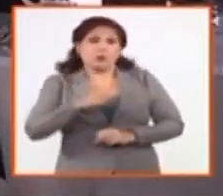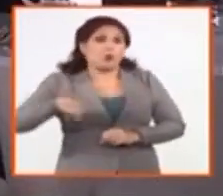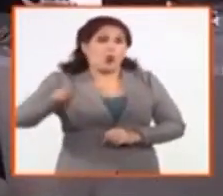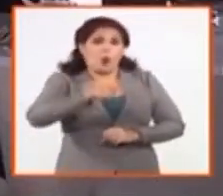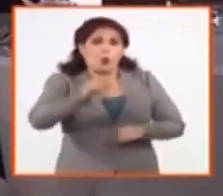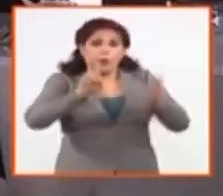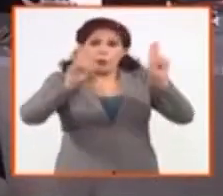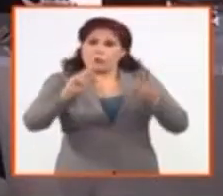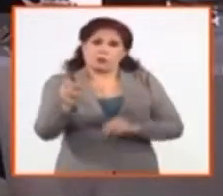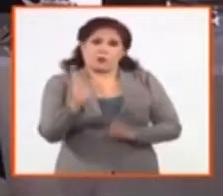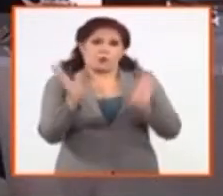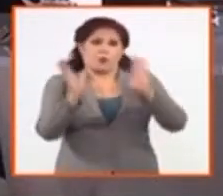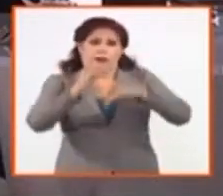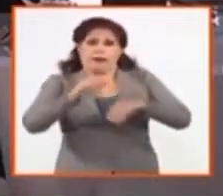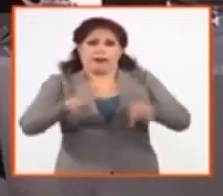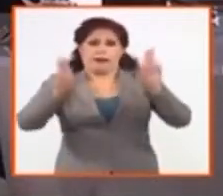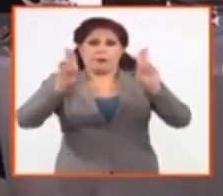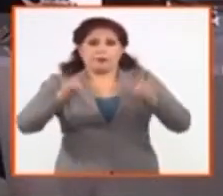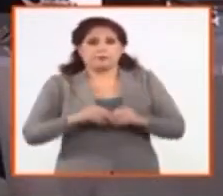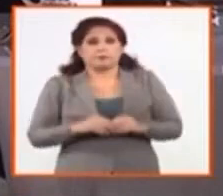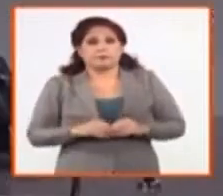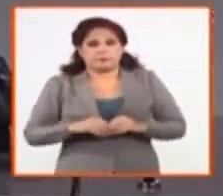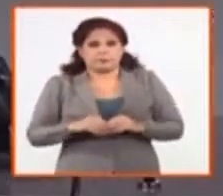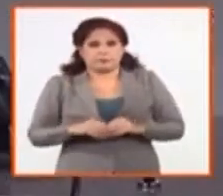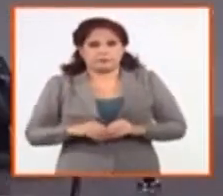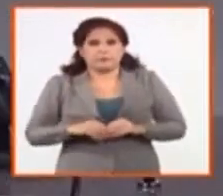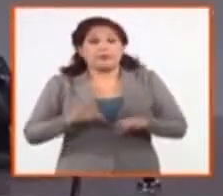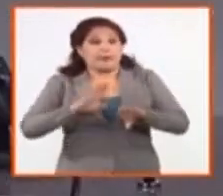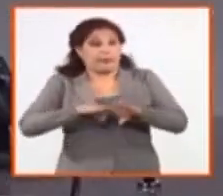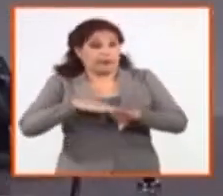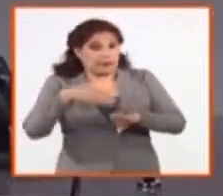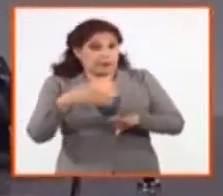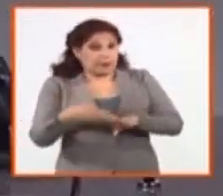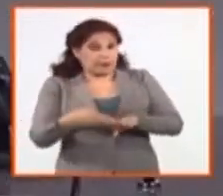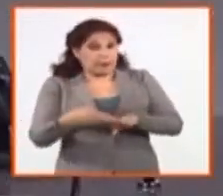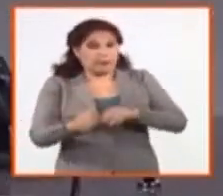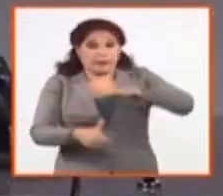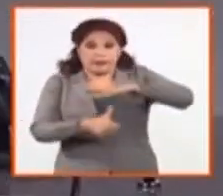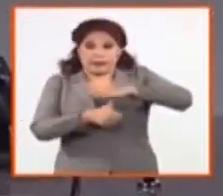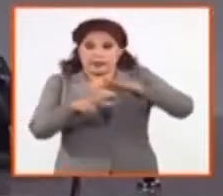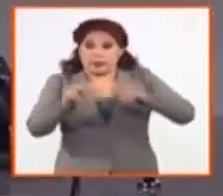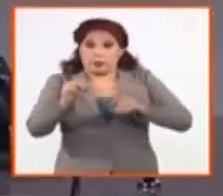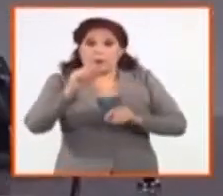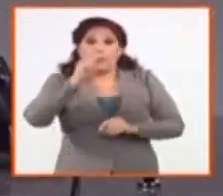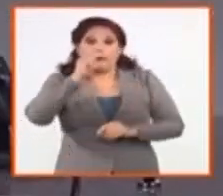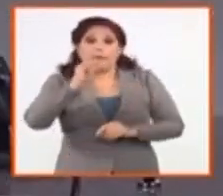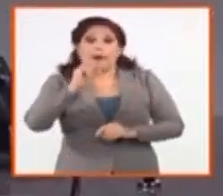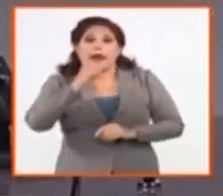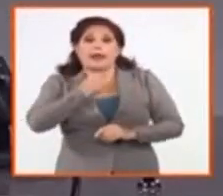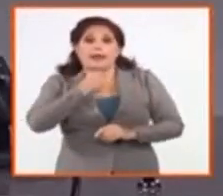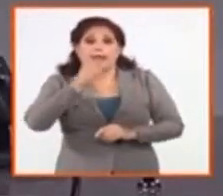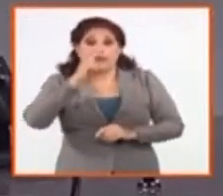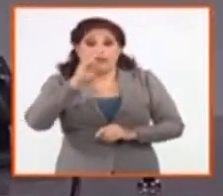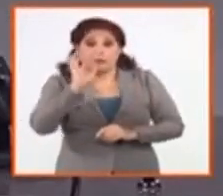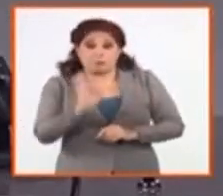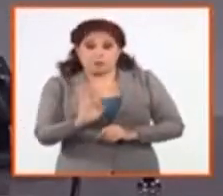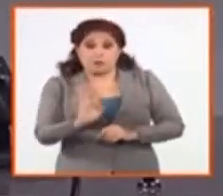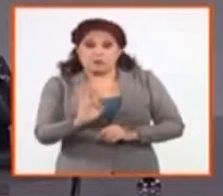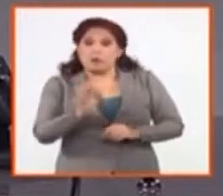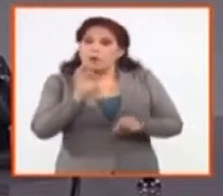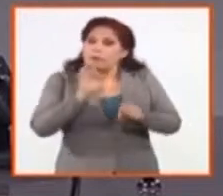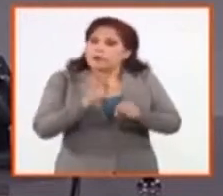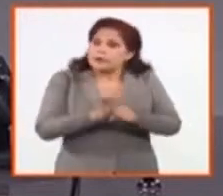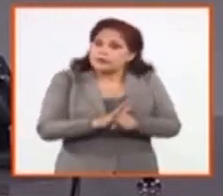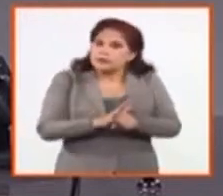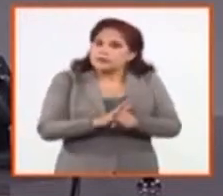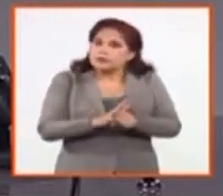O por lo menos la forma en que se hizo. Exactamente. Después Biden, cuando tomó el gobierno, trató y inmediatamente, prácticamente